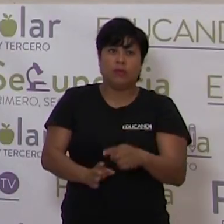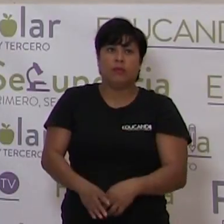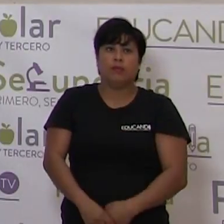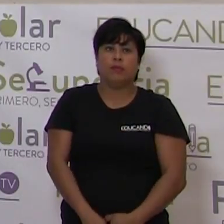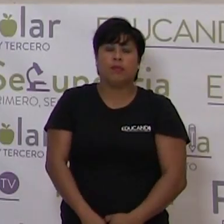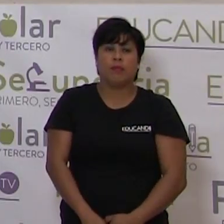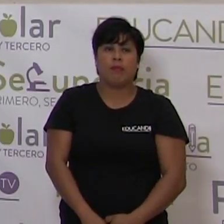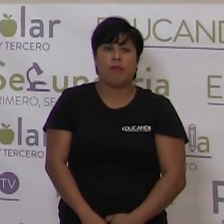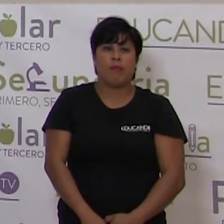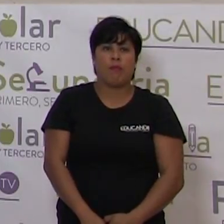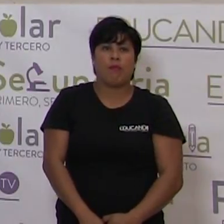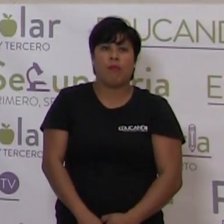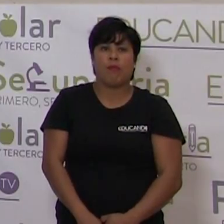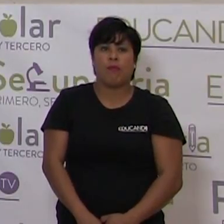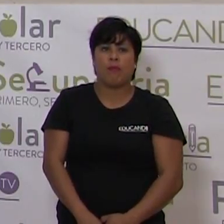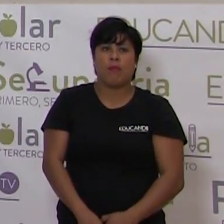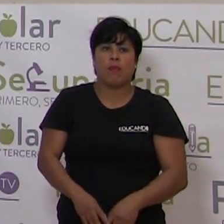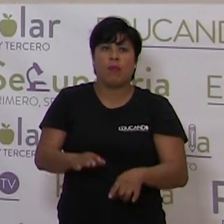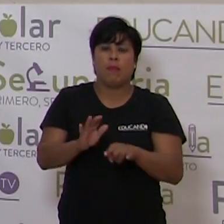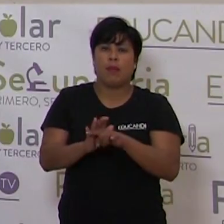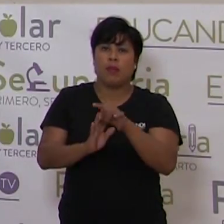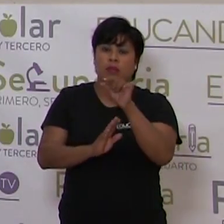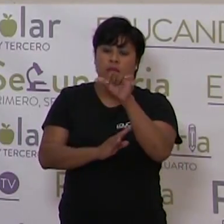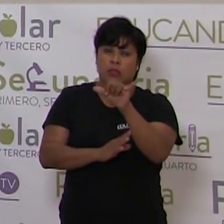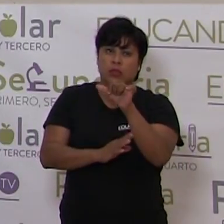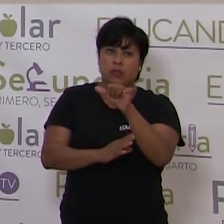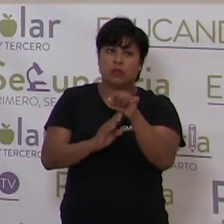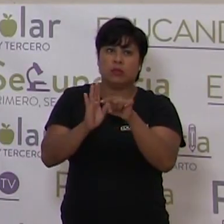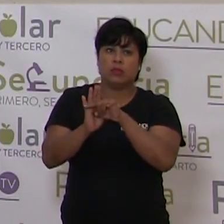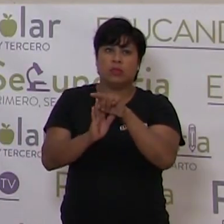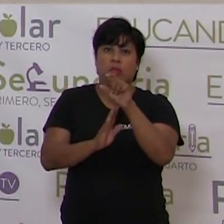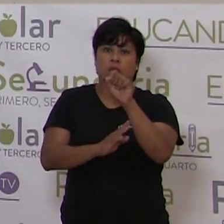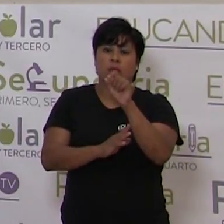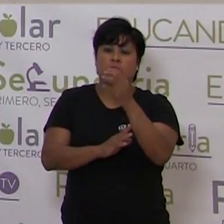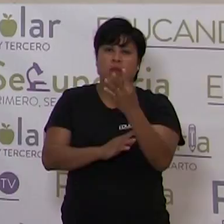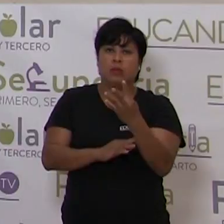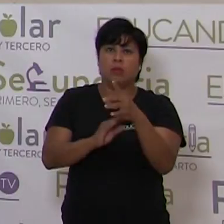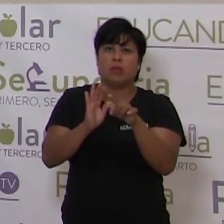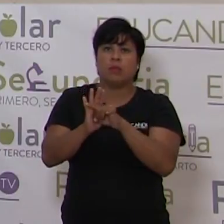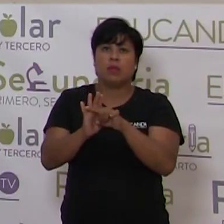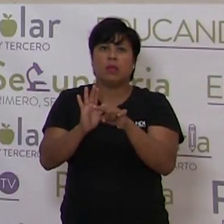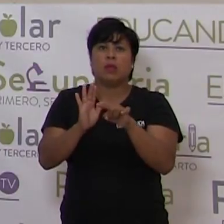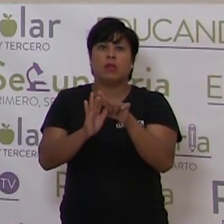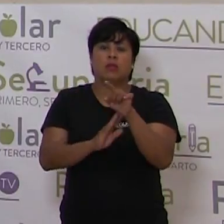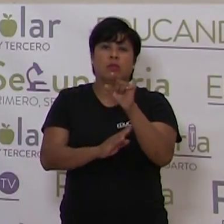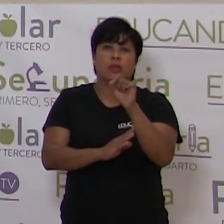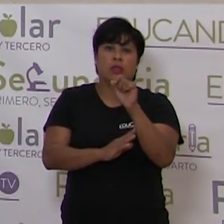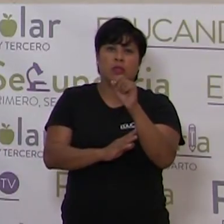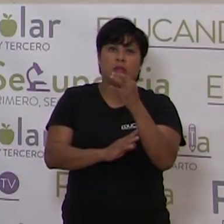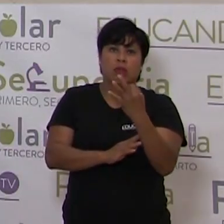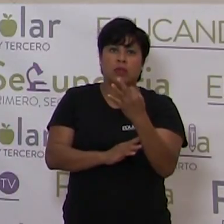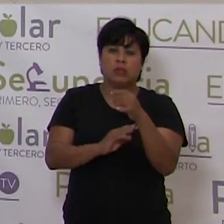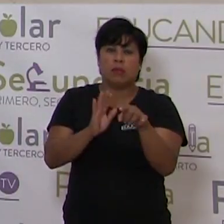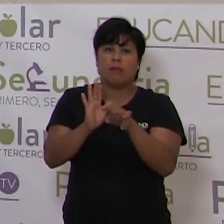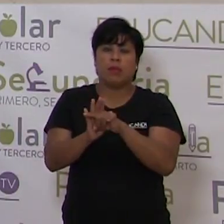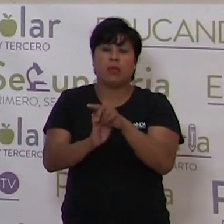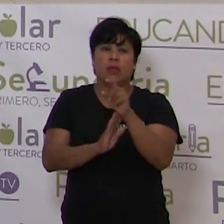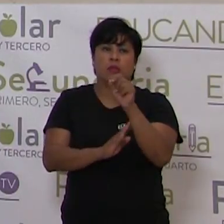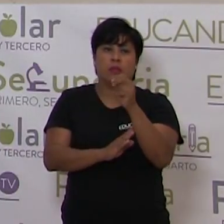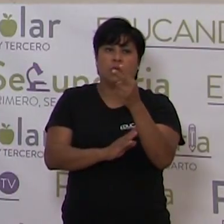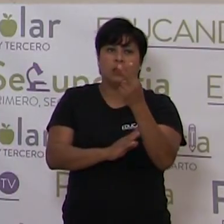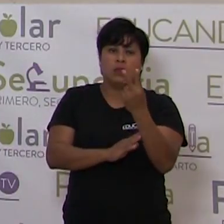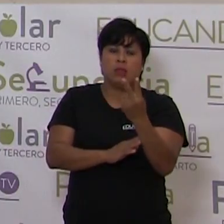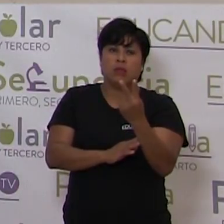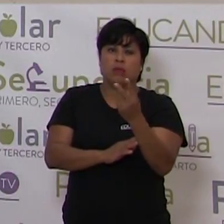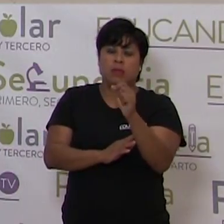1. Menos 16, menos 24, menos 23 y